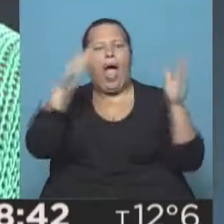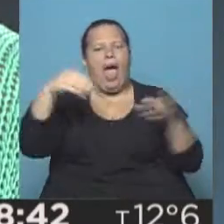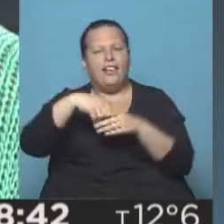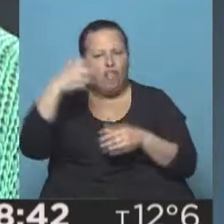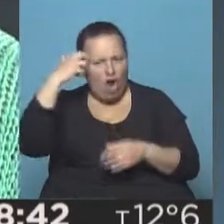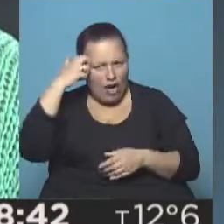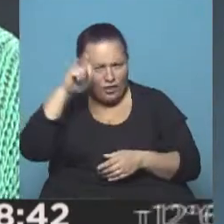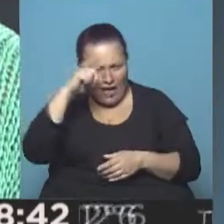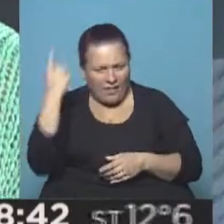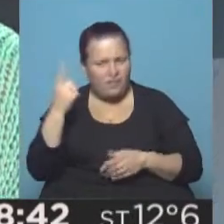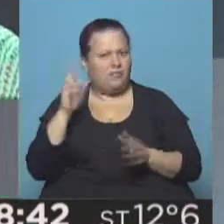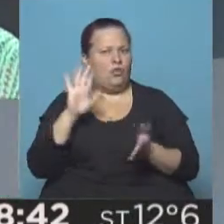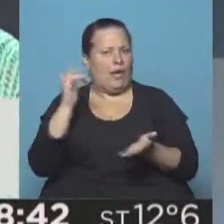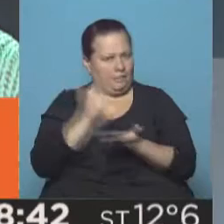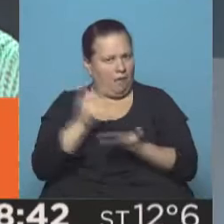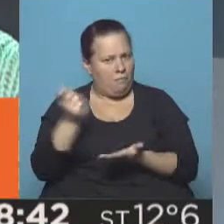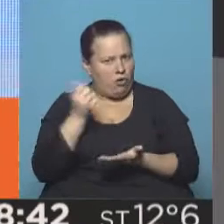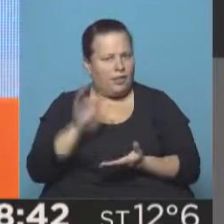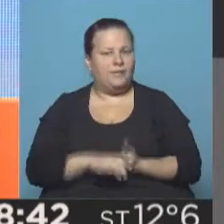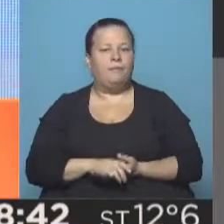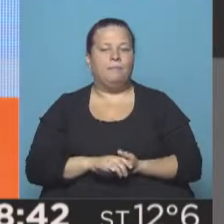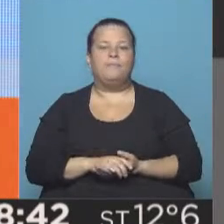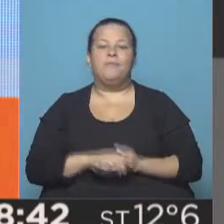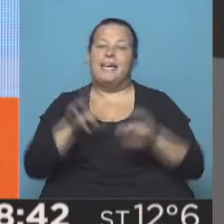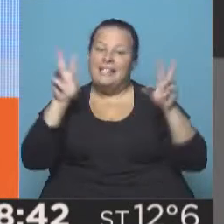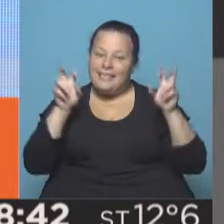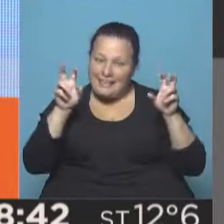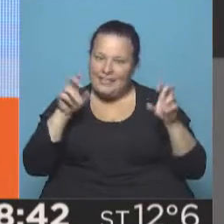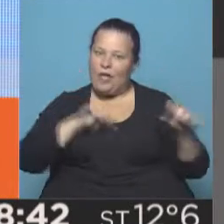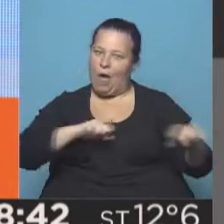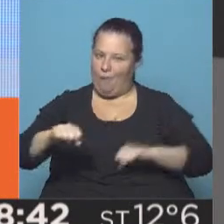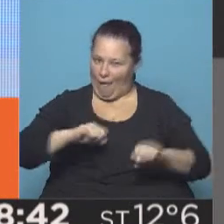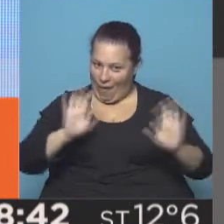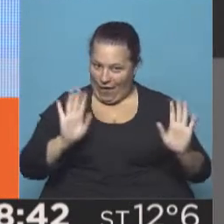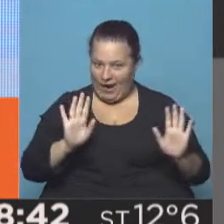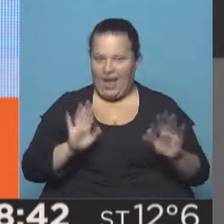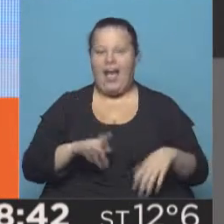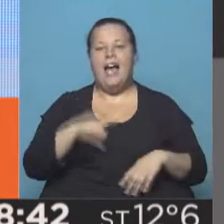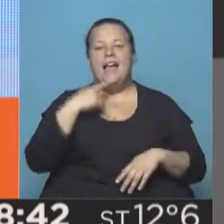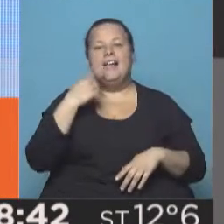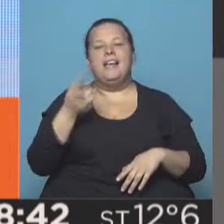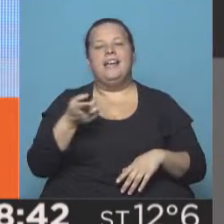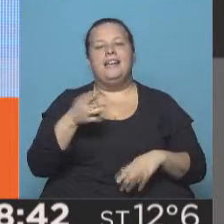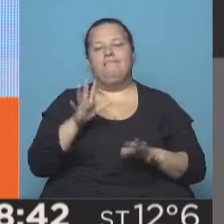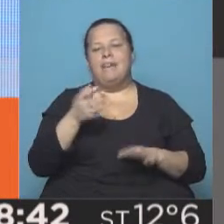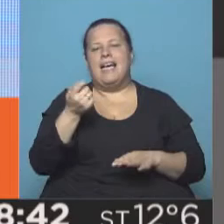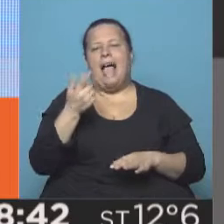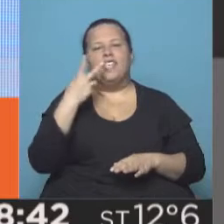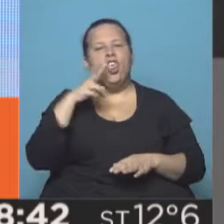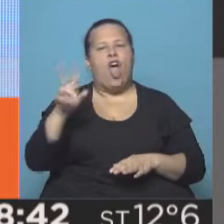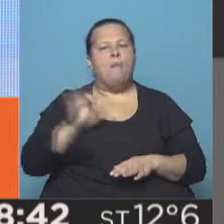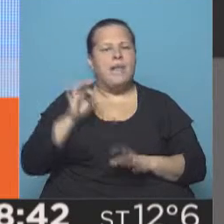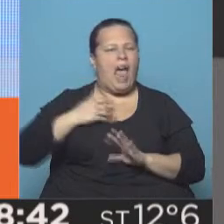de la Nación, ni más ni menos. Con un título muy provocativo. Cicerón, casi 2000